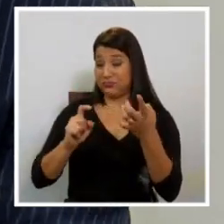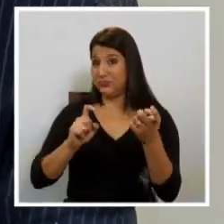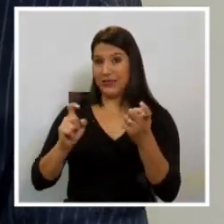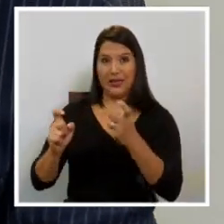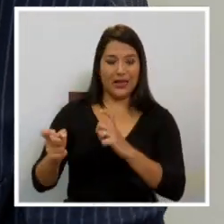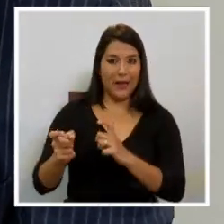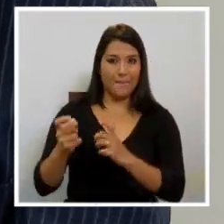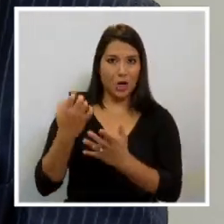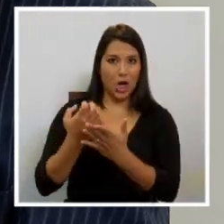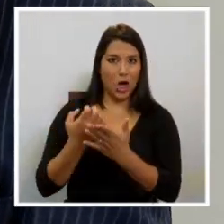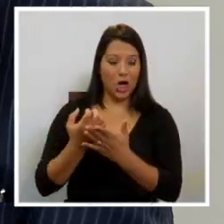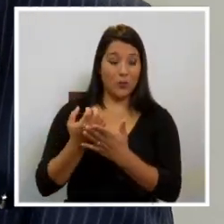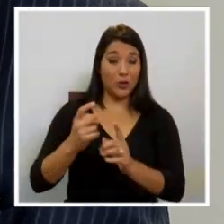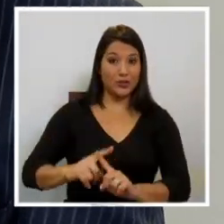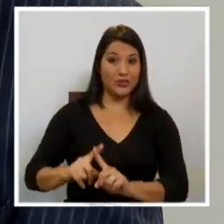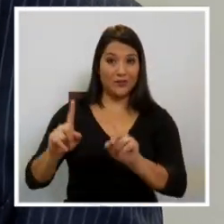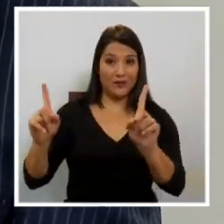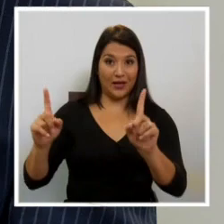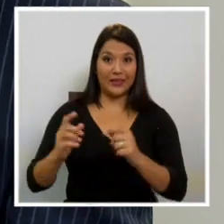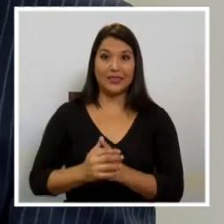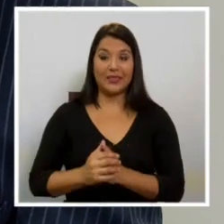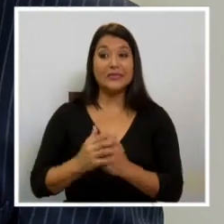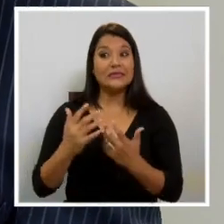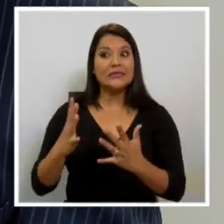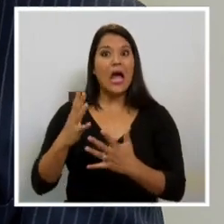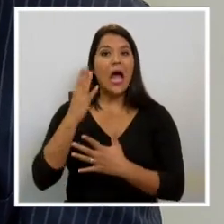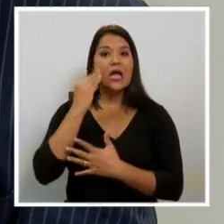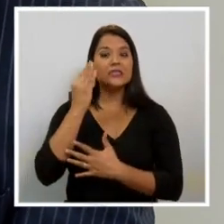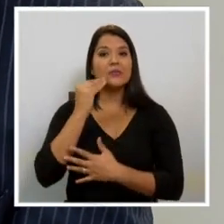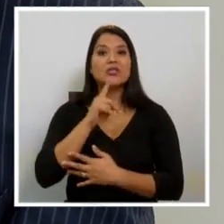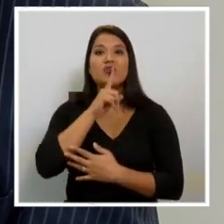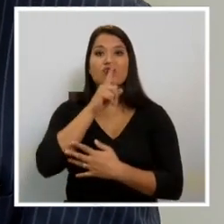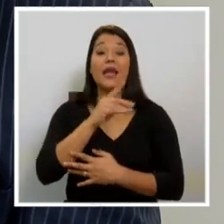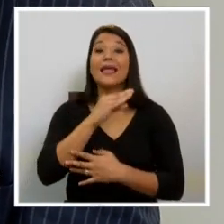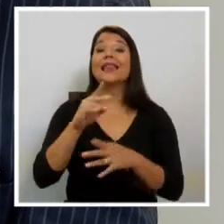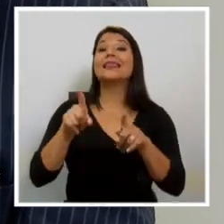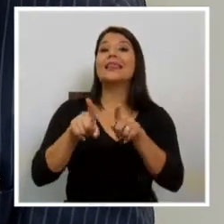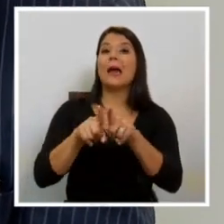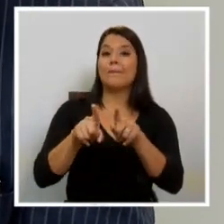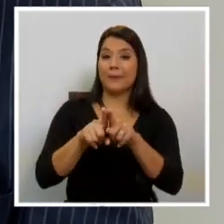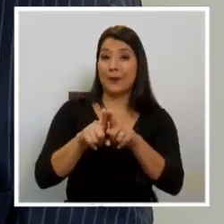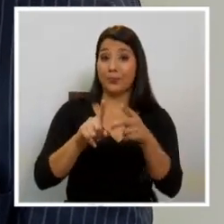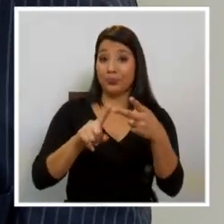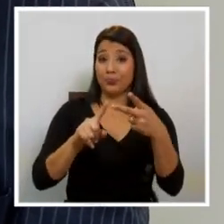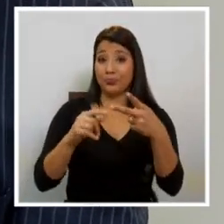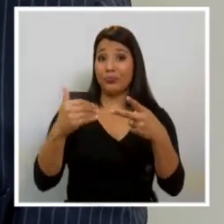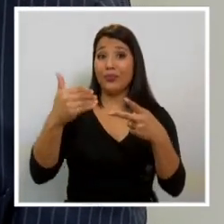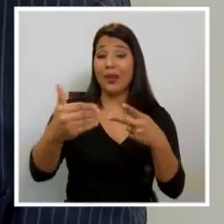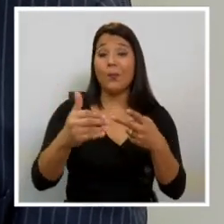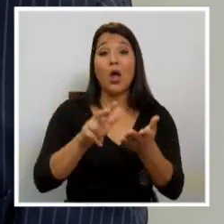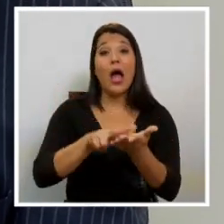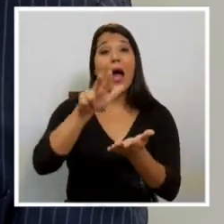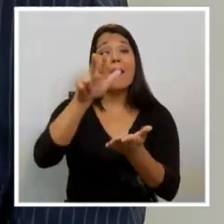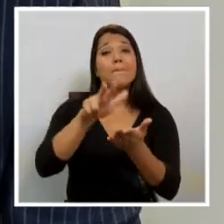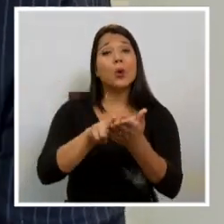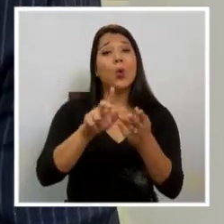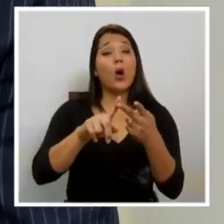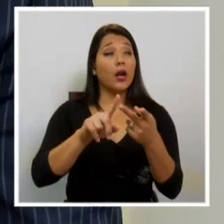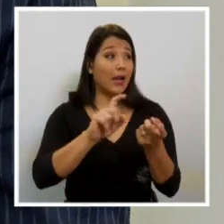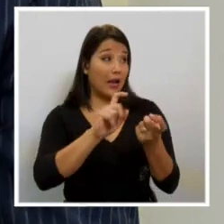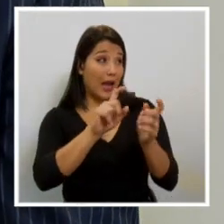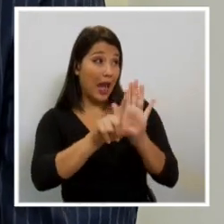material, diferente. Y además, con lo que ocurrió después de la aprobación de la